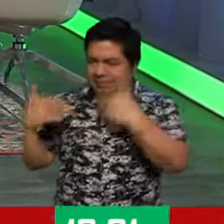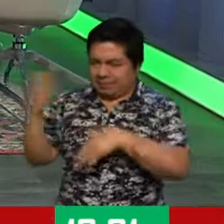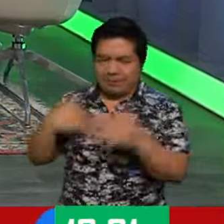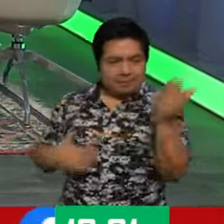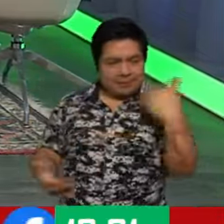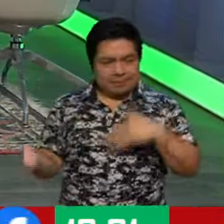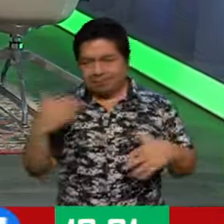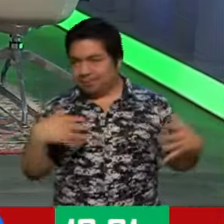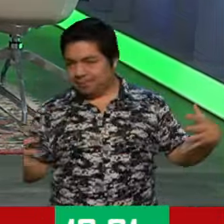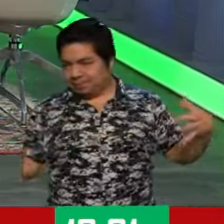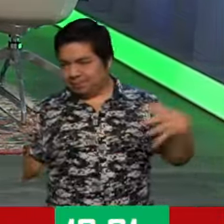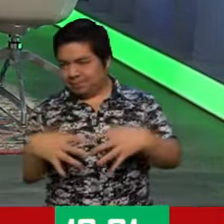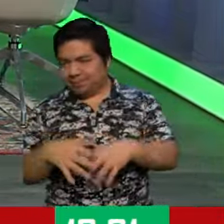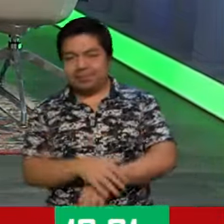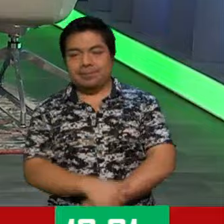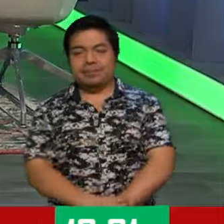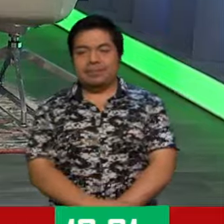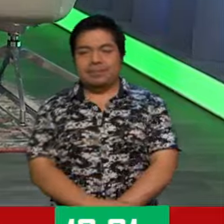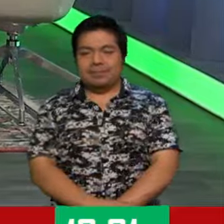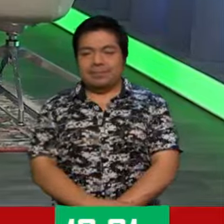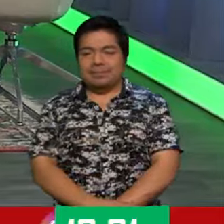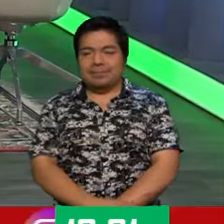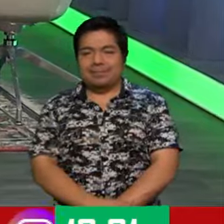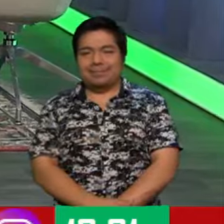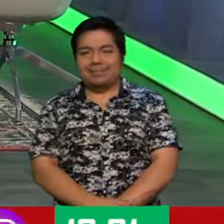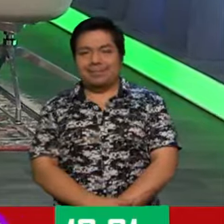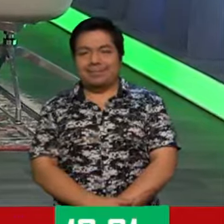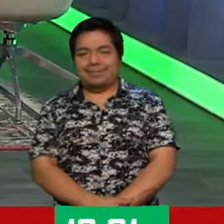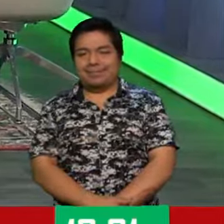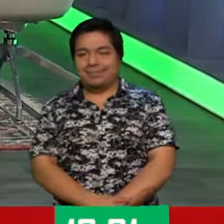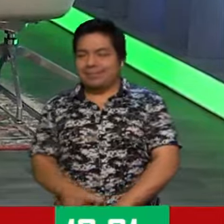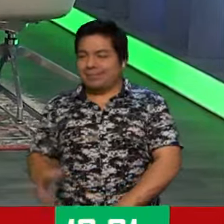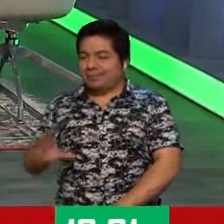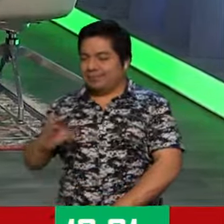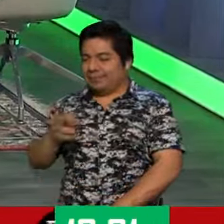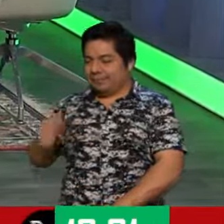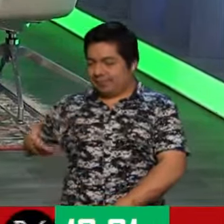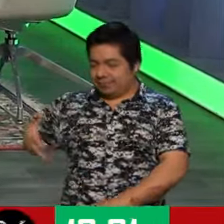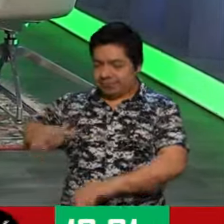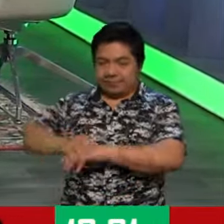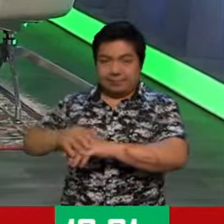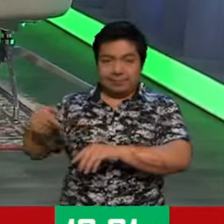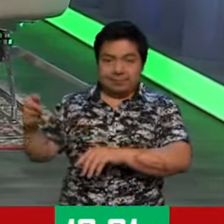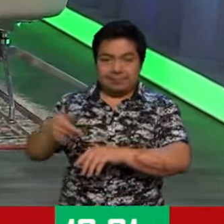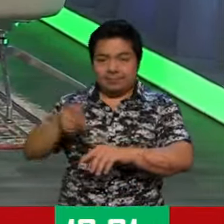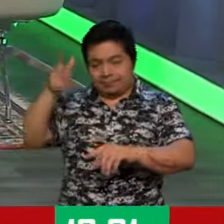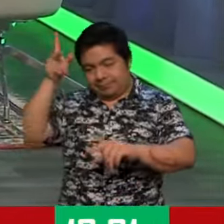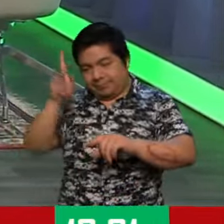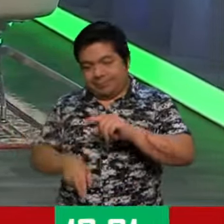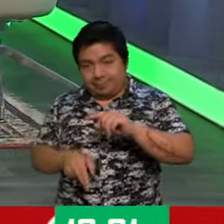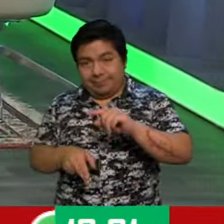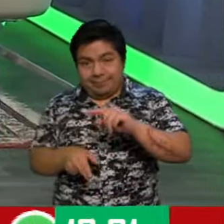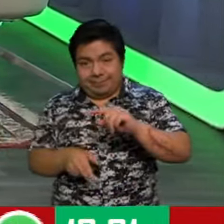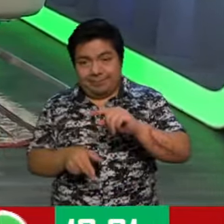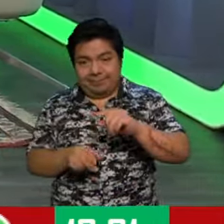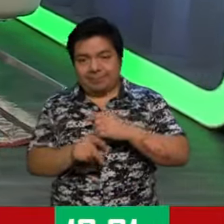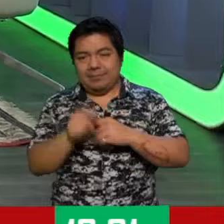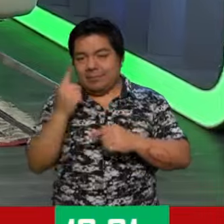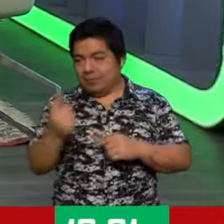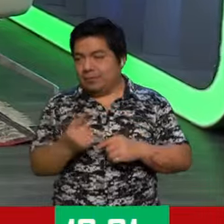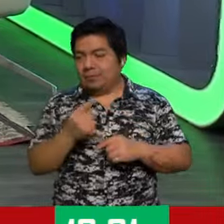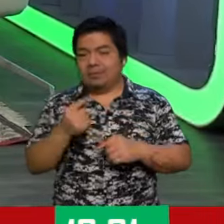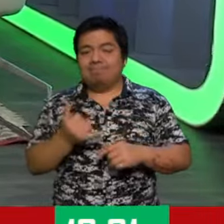Vénganse también, vénganse. Ahora sí, véngase, Charro, deme la manita. Ándele. Cortando el listón a la de una, dos. Ay, me va